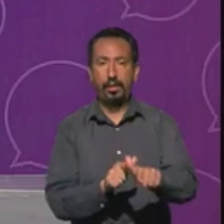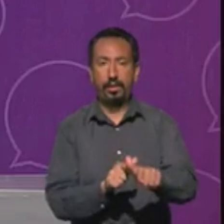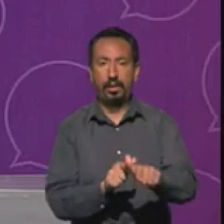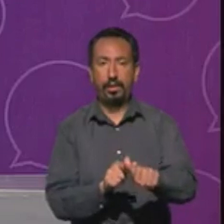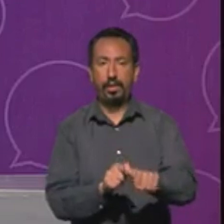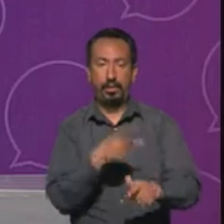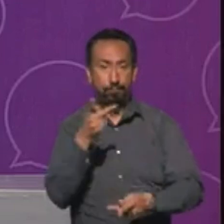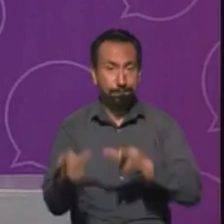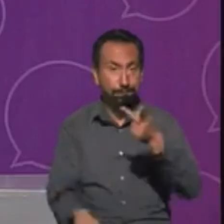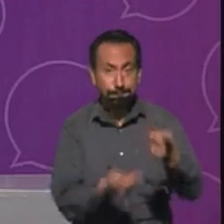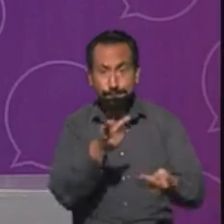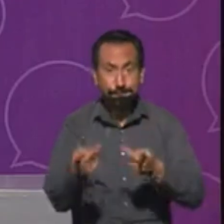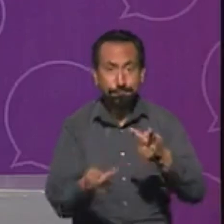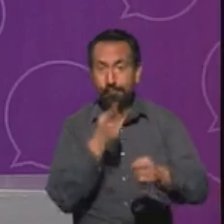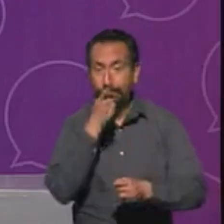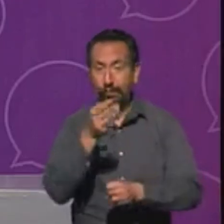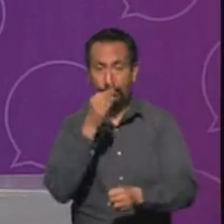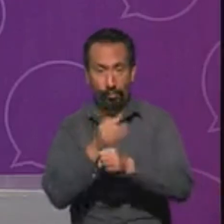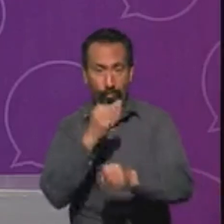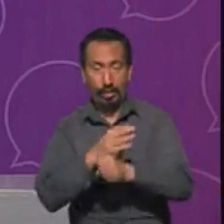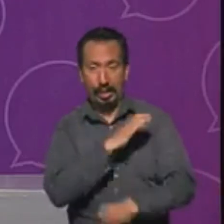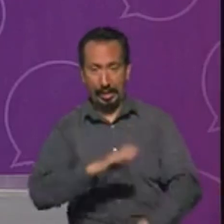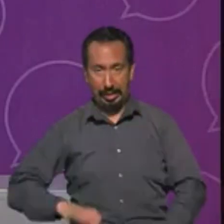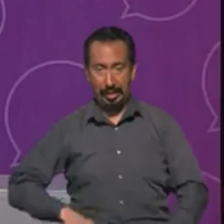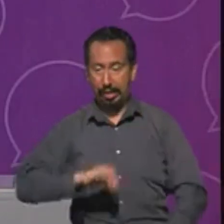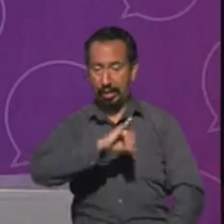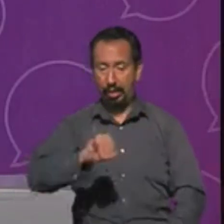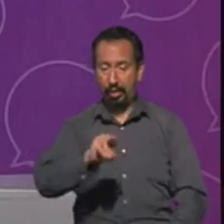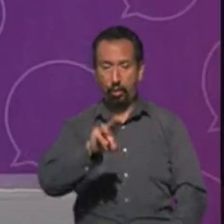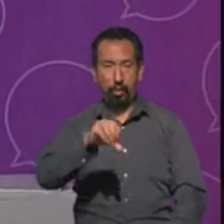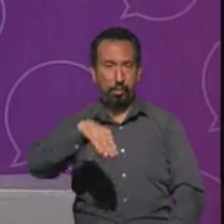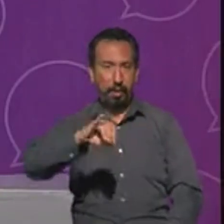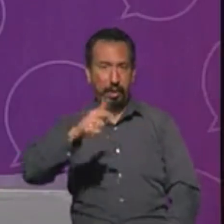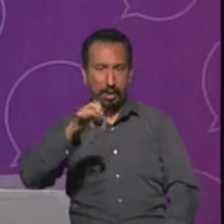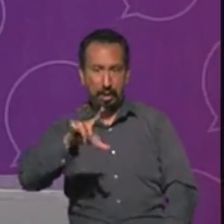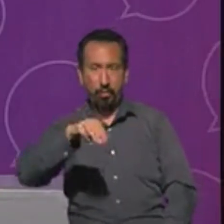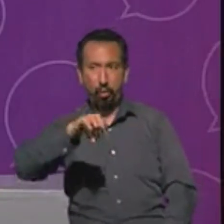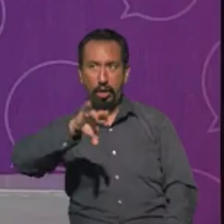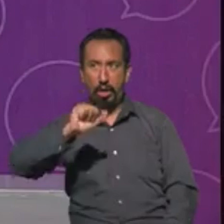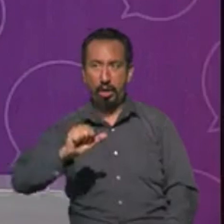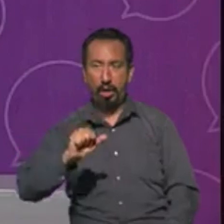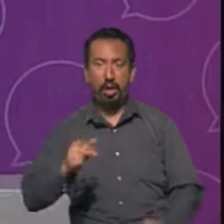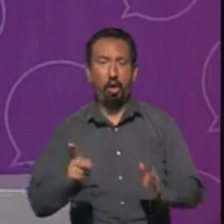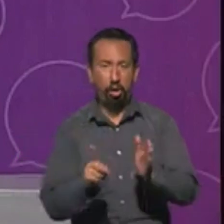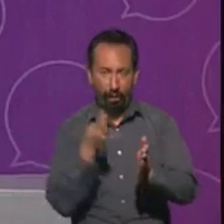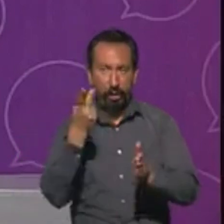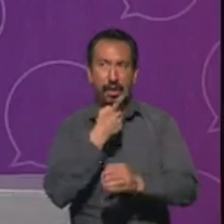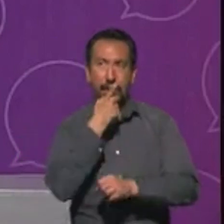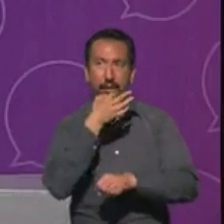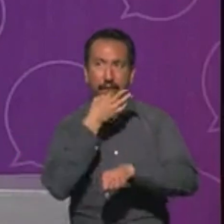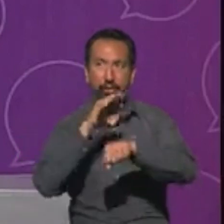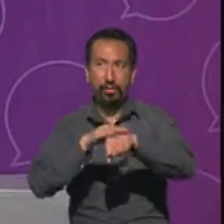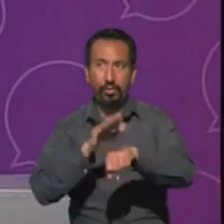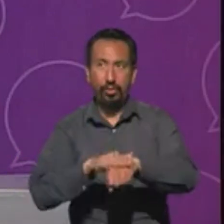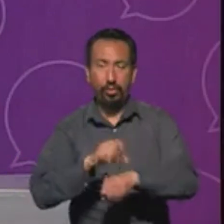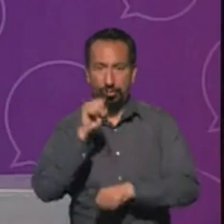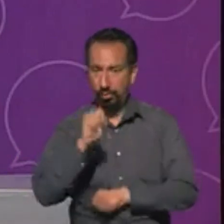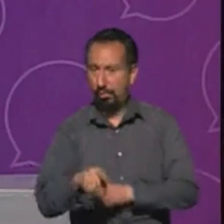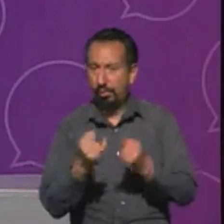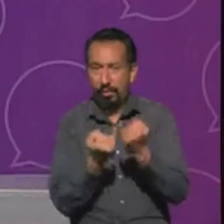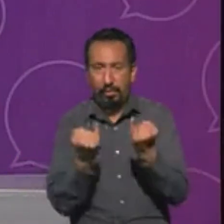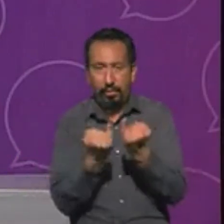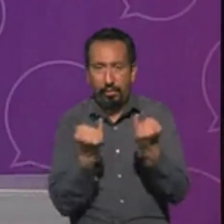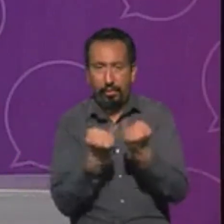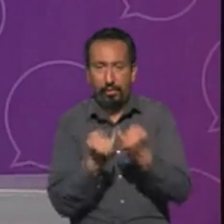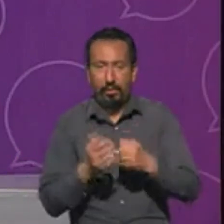pregunta a que contesta la pregunta del candidato Juan Miguel Ramírez Sánchez de morena Le repito la pregunta candidato de esta